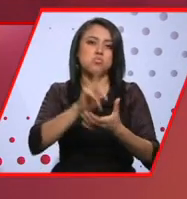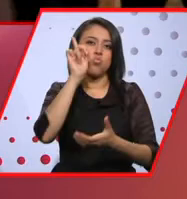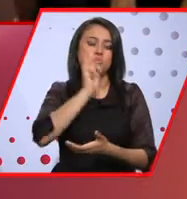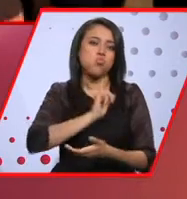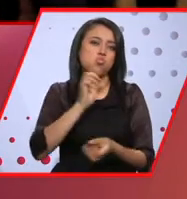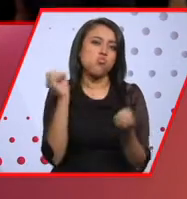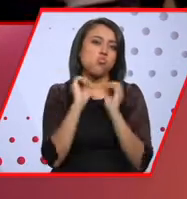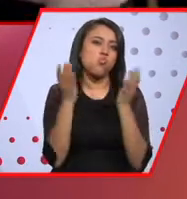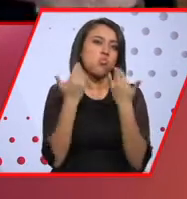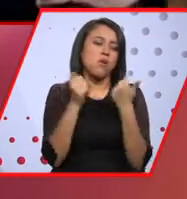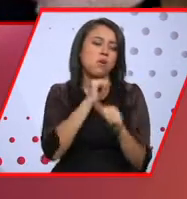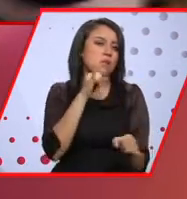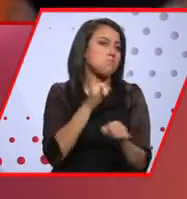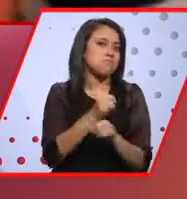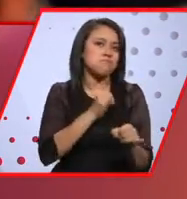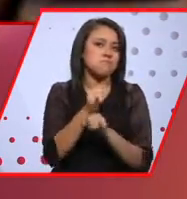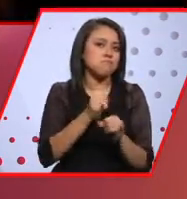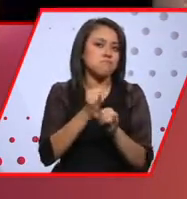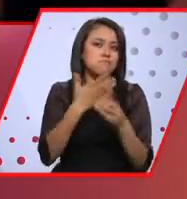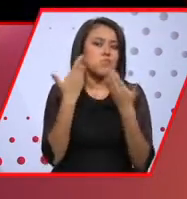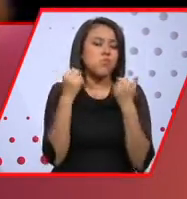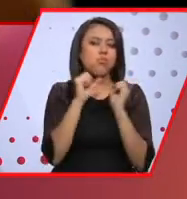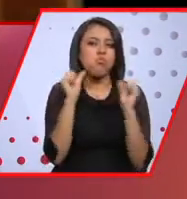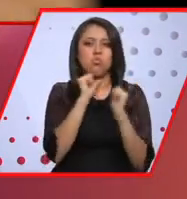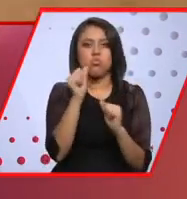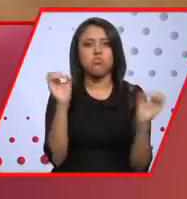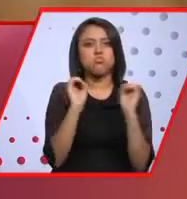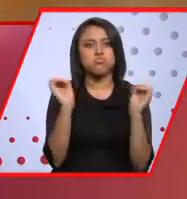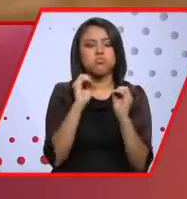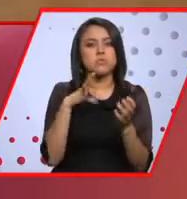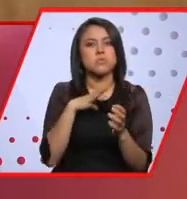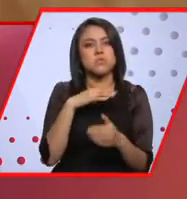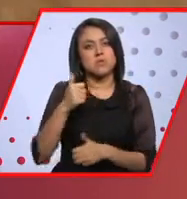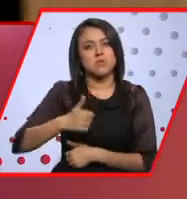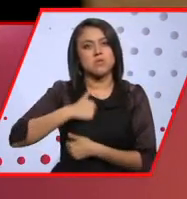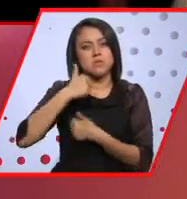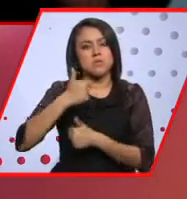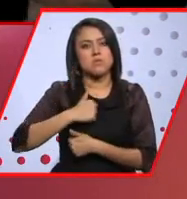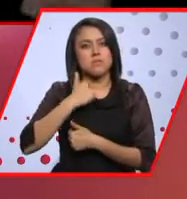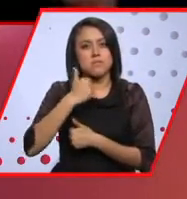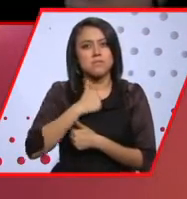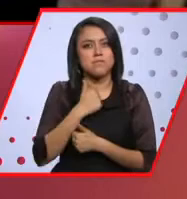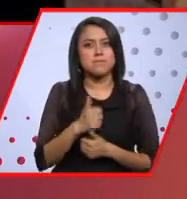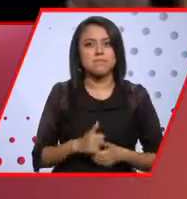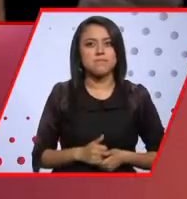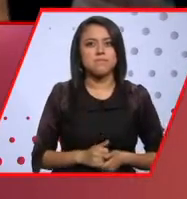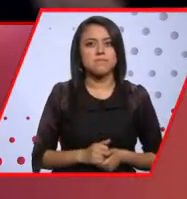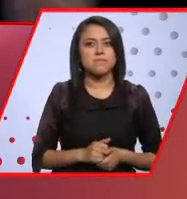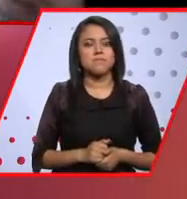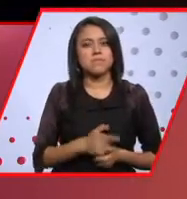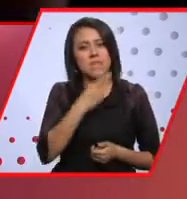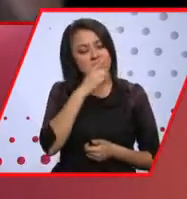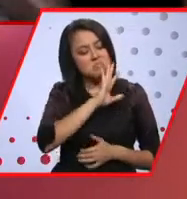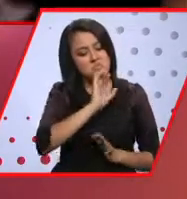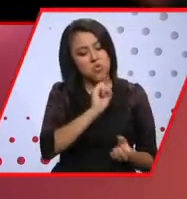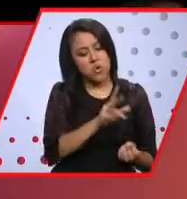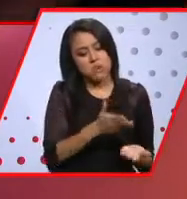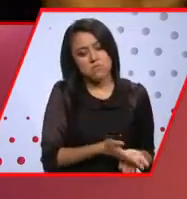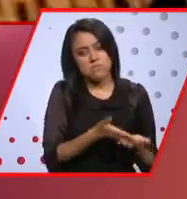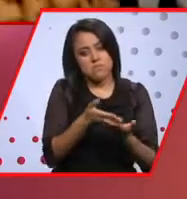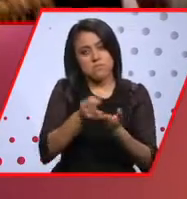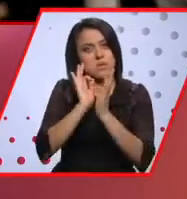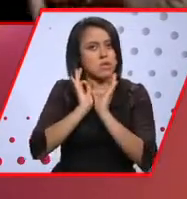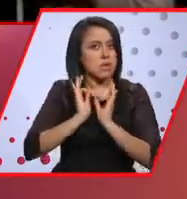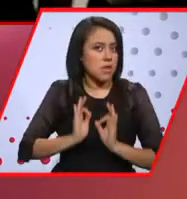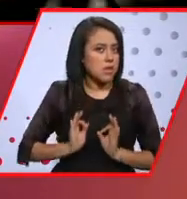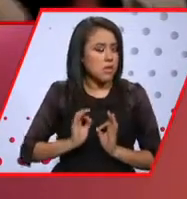ninguna investigación, algún delito que perseguir en su contra, las autoridades mexicanas los dejaron tranquilos. No, ellos,